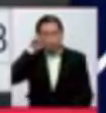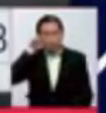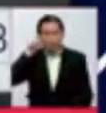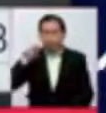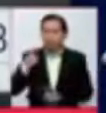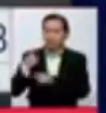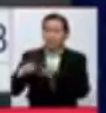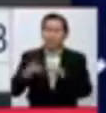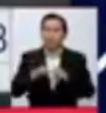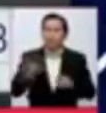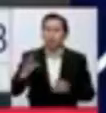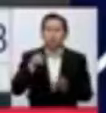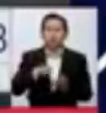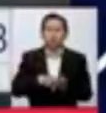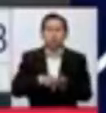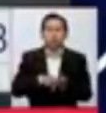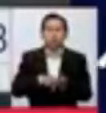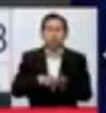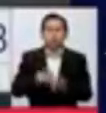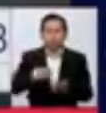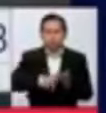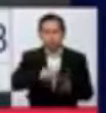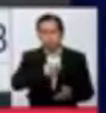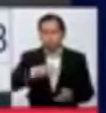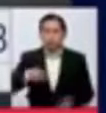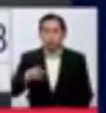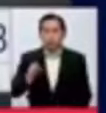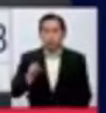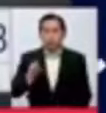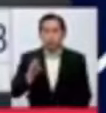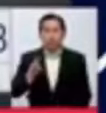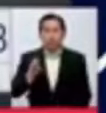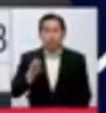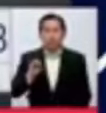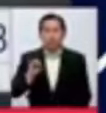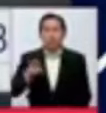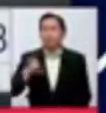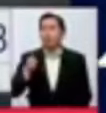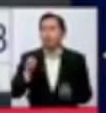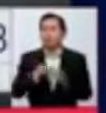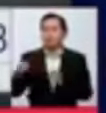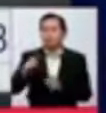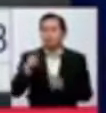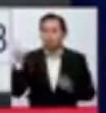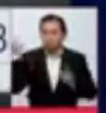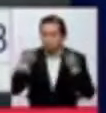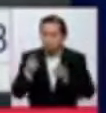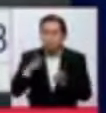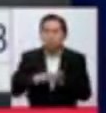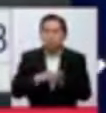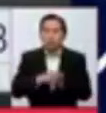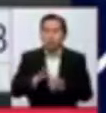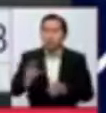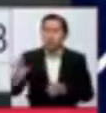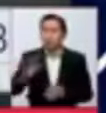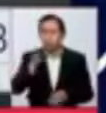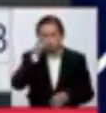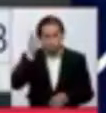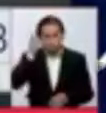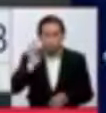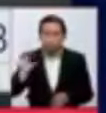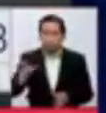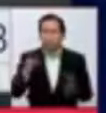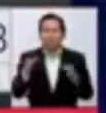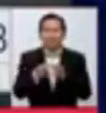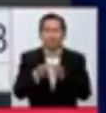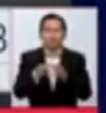diferentes instancias, CEGIP, CERESI y otras que están permitiendo que la población Chimán, el pueblo